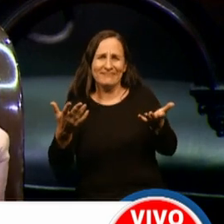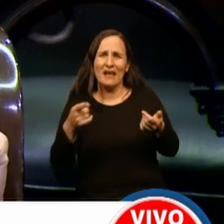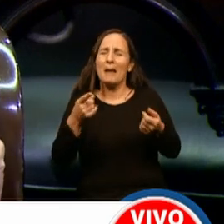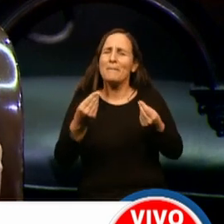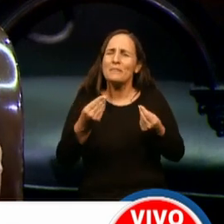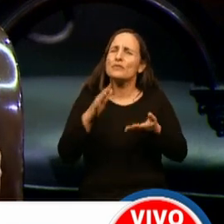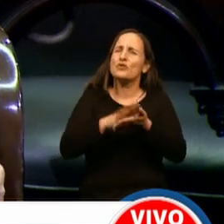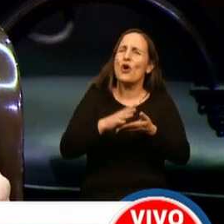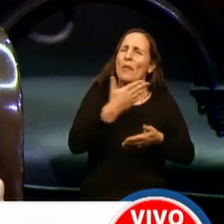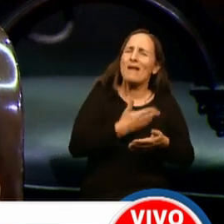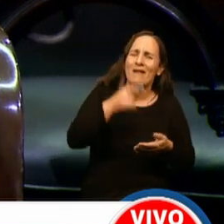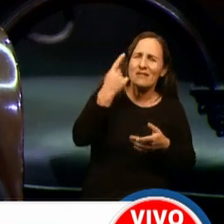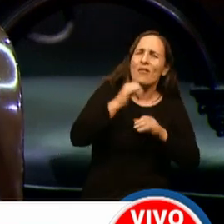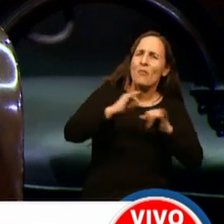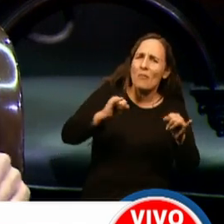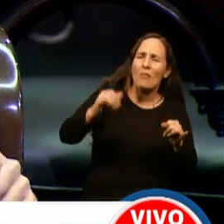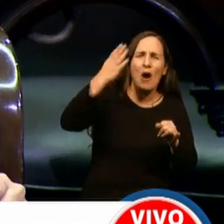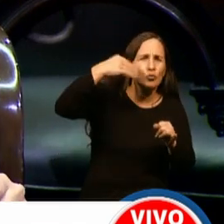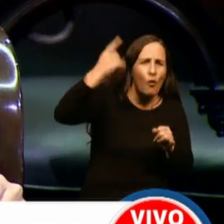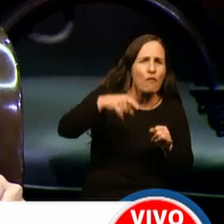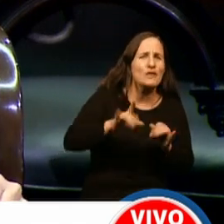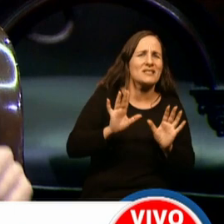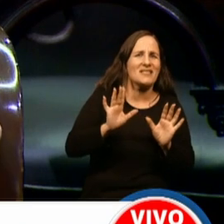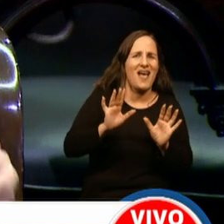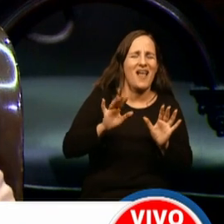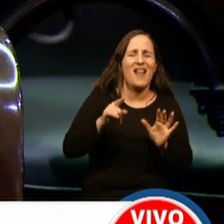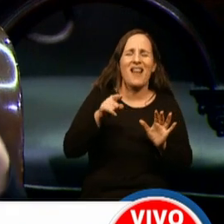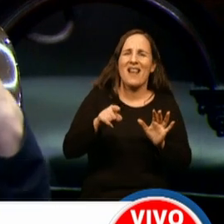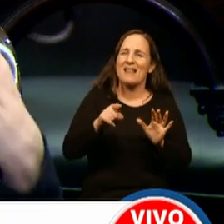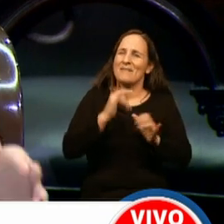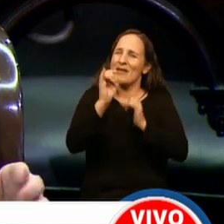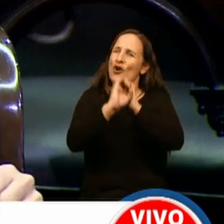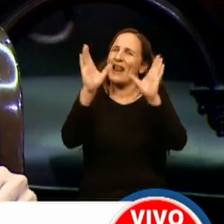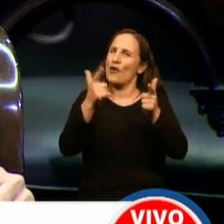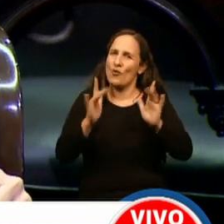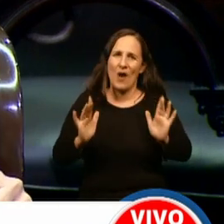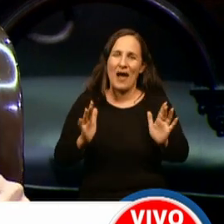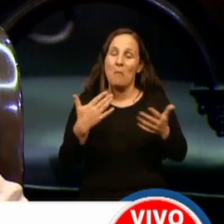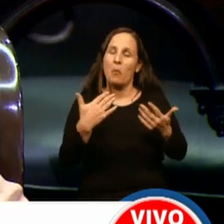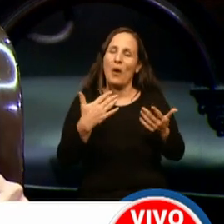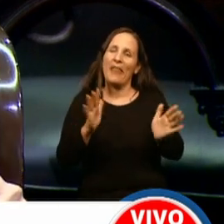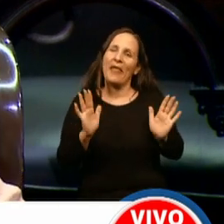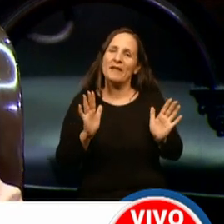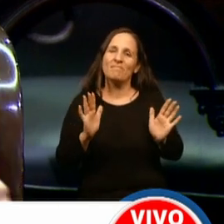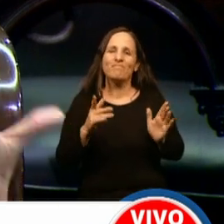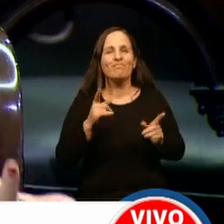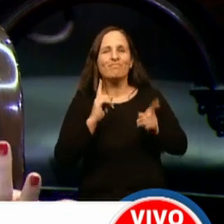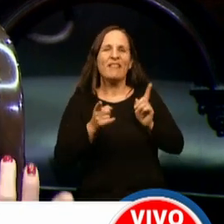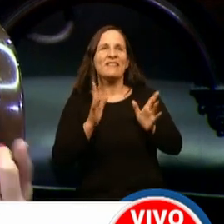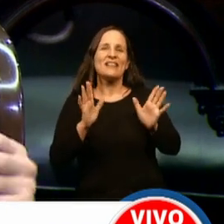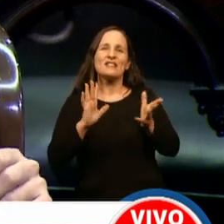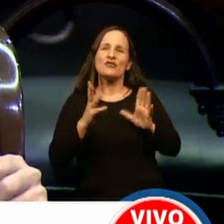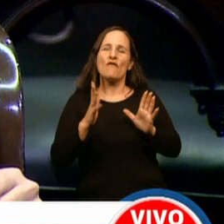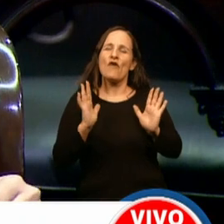oficial de una manera poco clara y que se puede supeditar arbitrariedades para